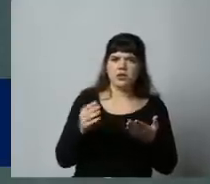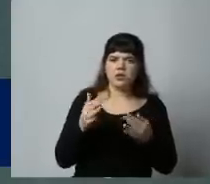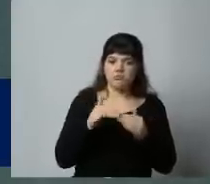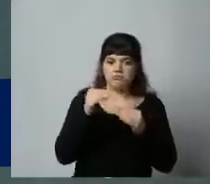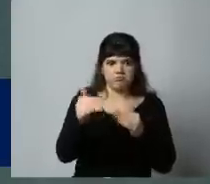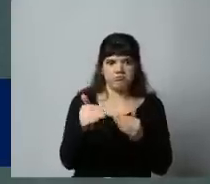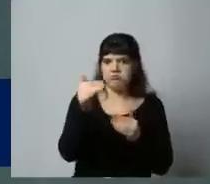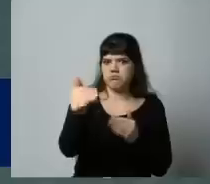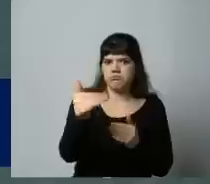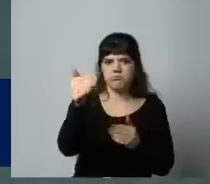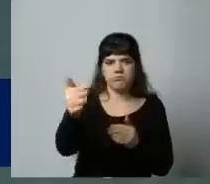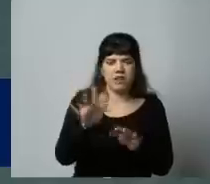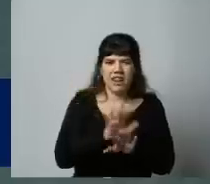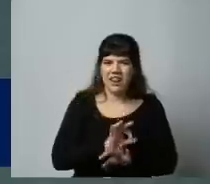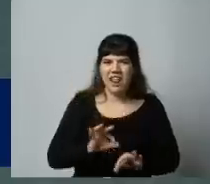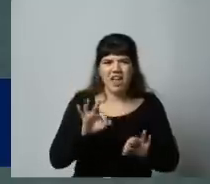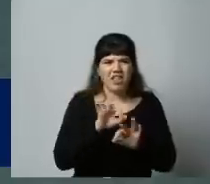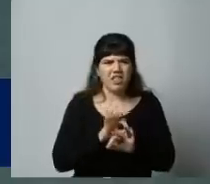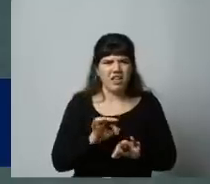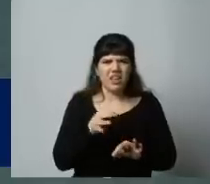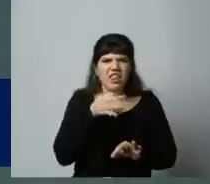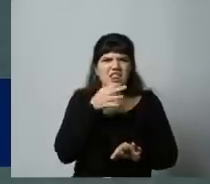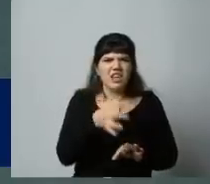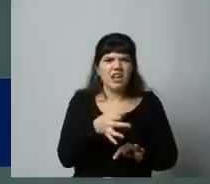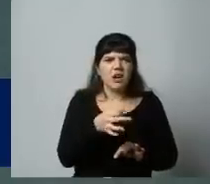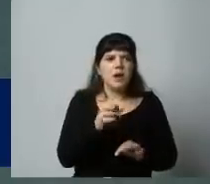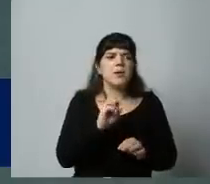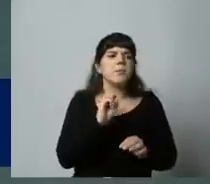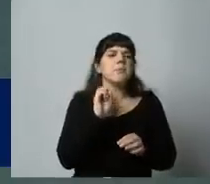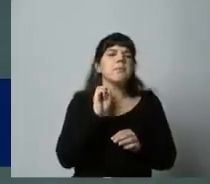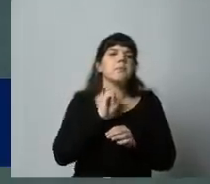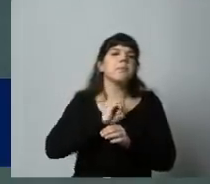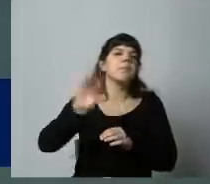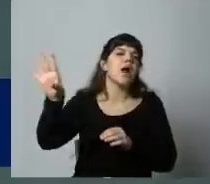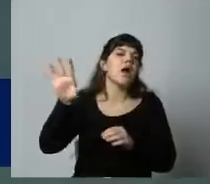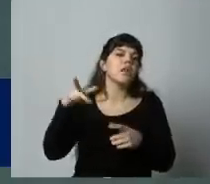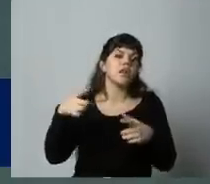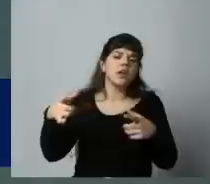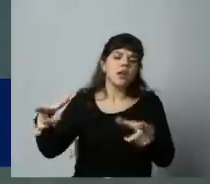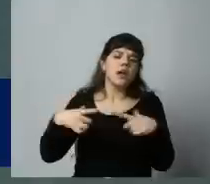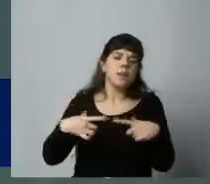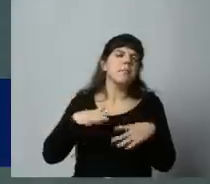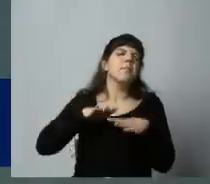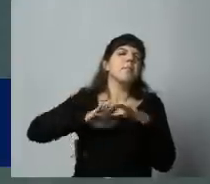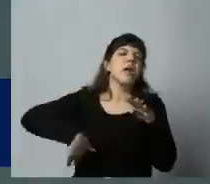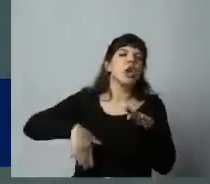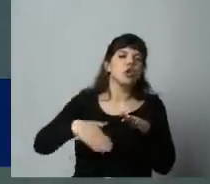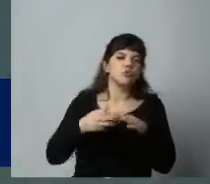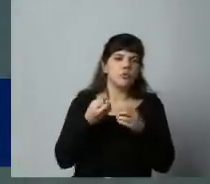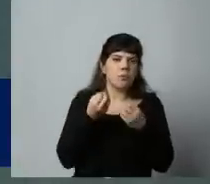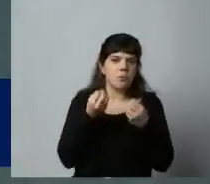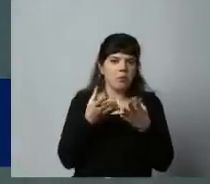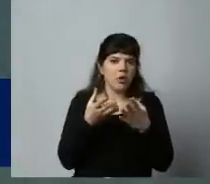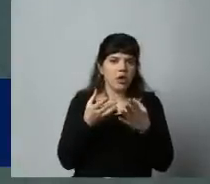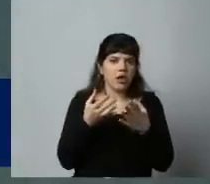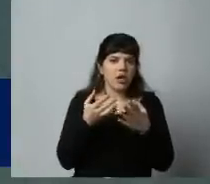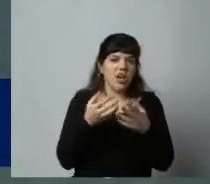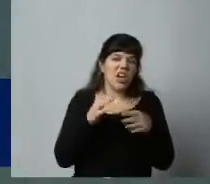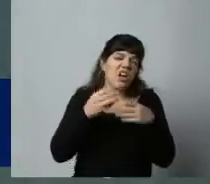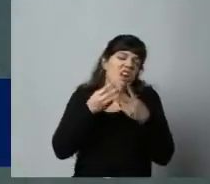subsiguientes nadie se animó a decir mándenme porciones de menos porque como en general